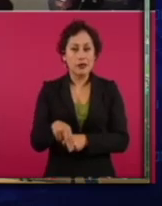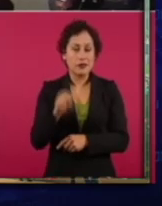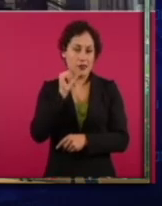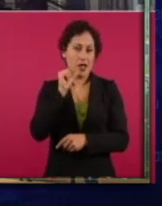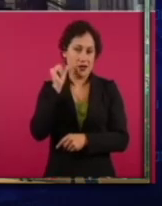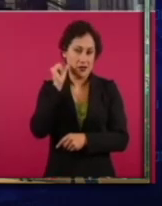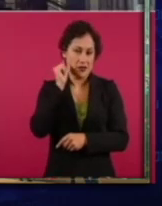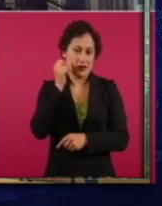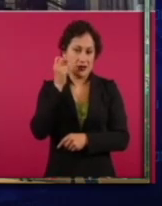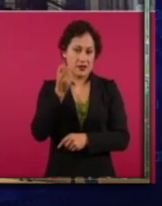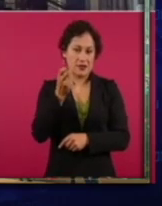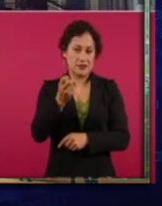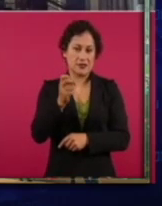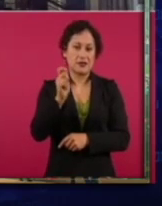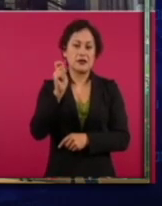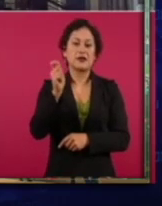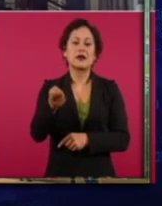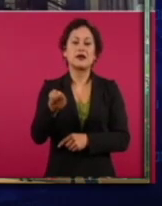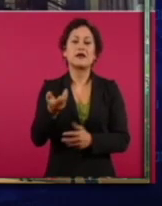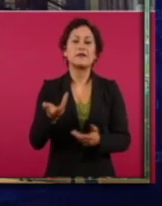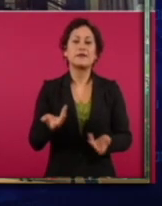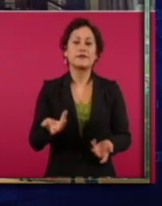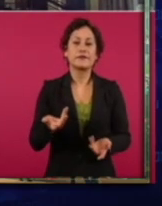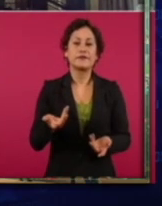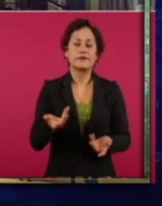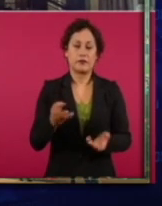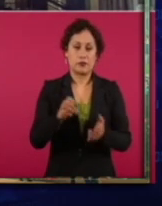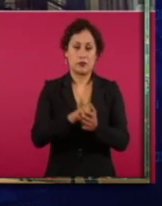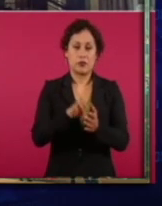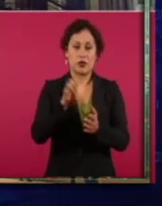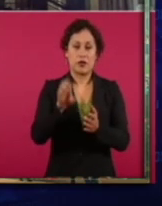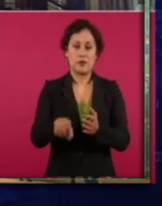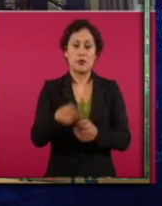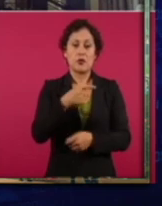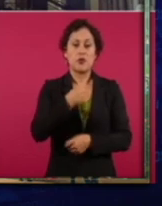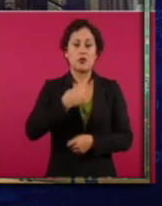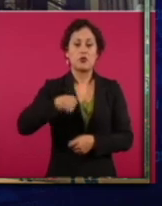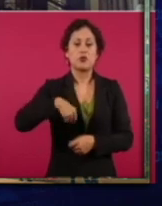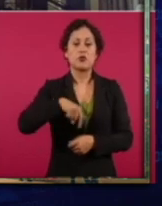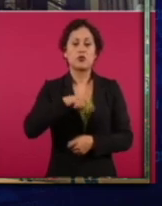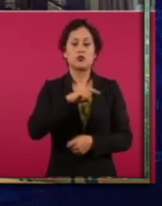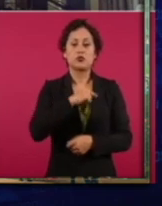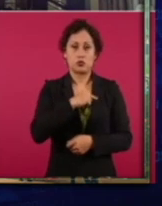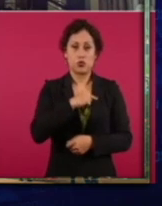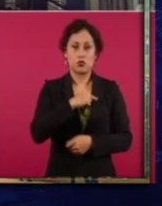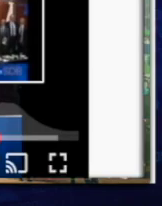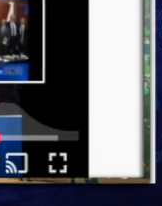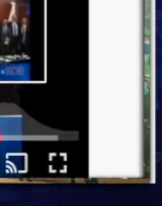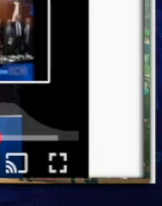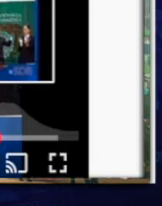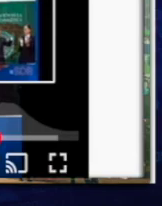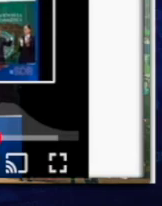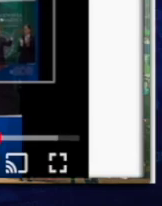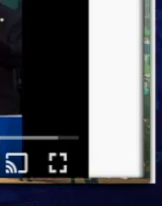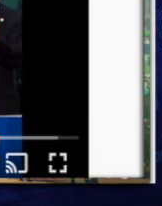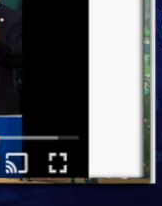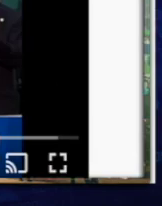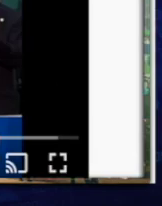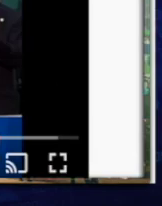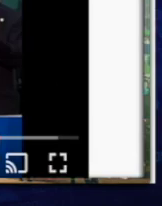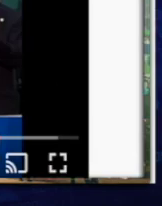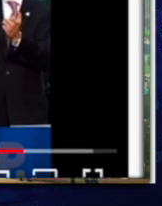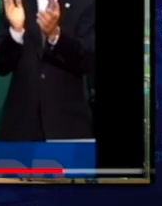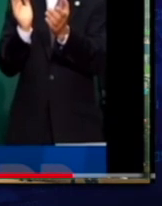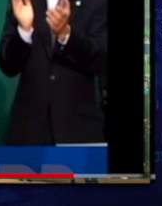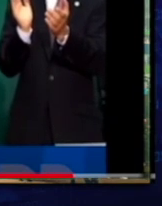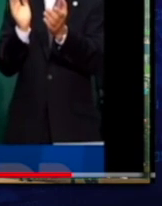significa que podamos impulsar la producción. Panistas entregó en